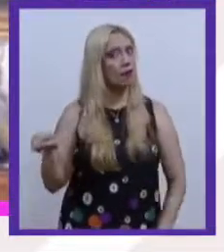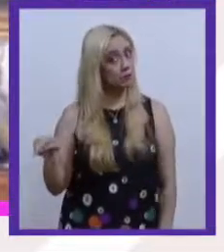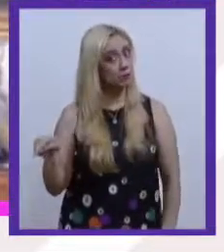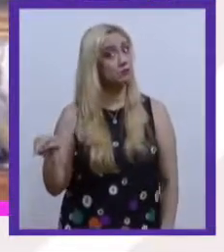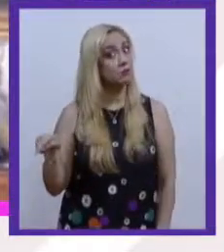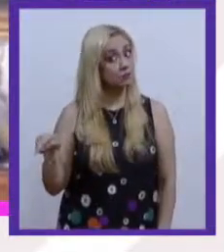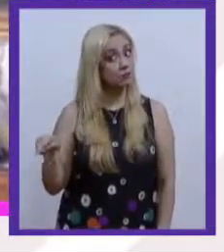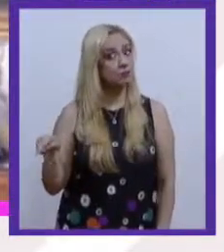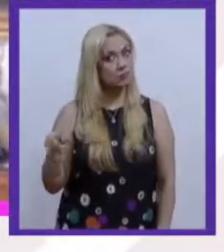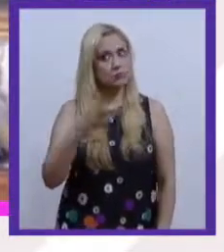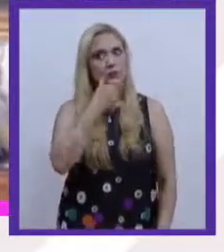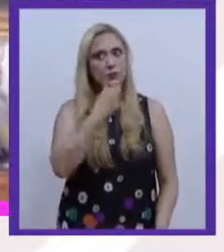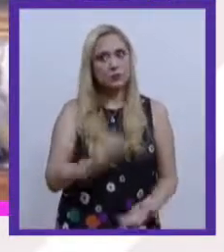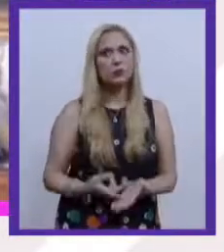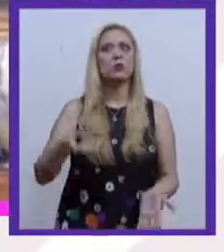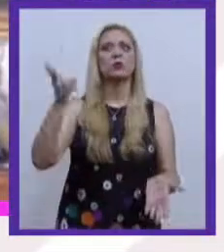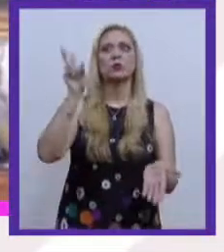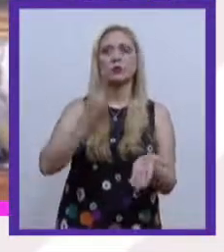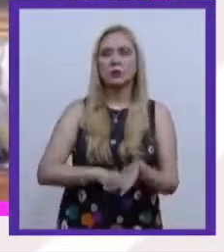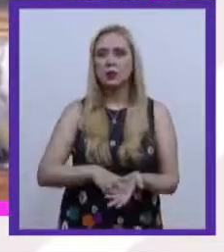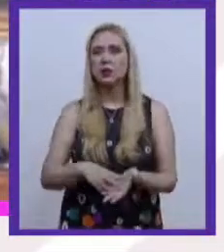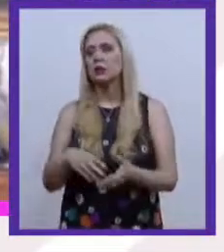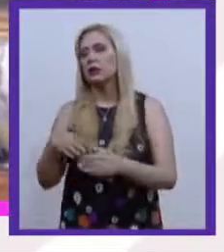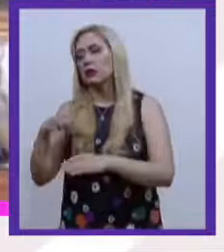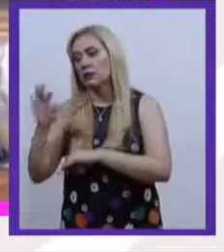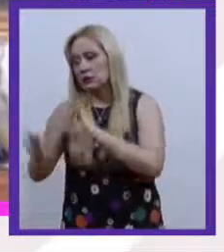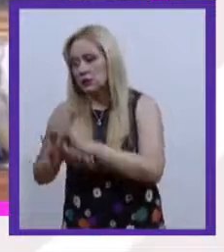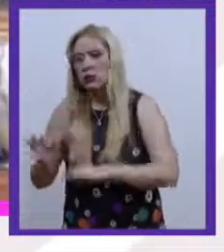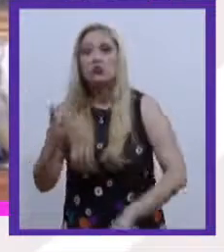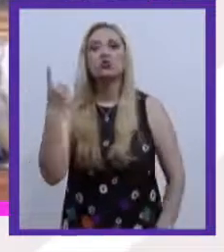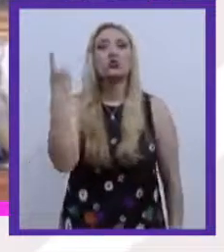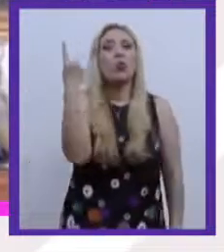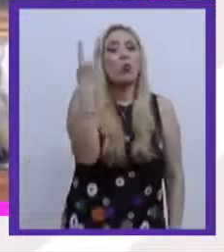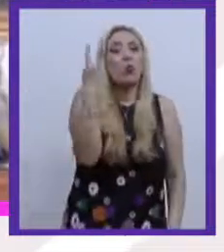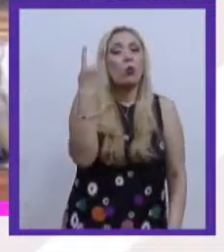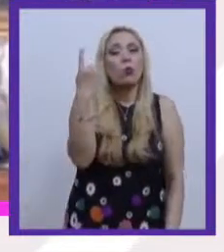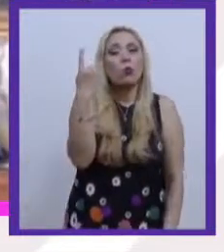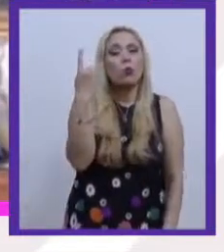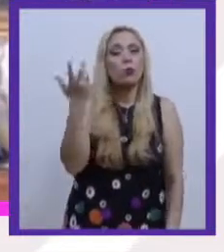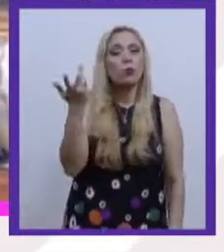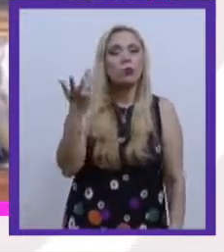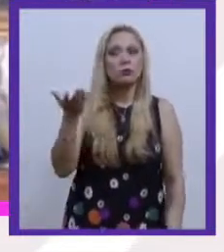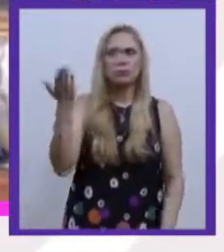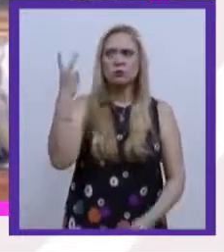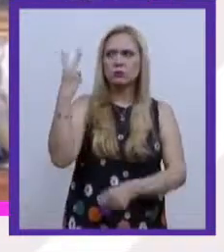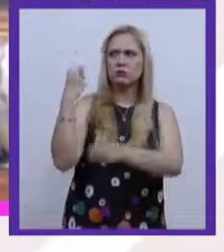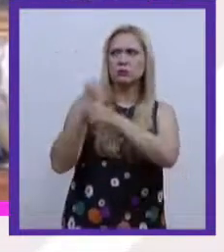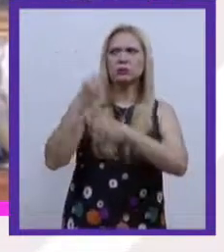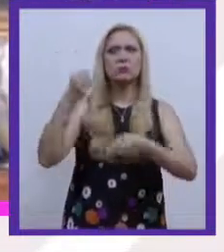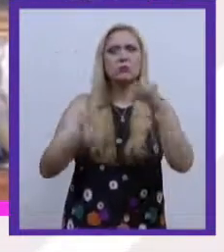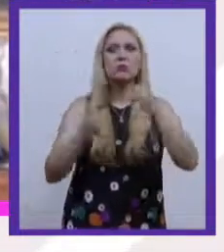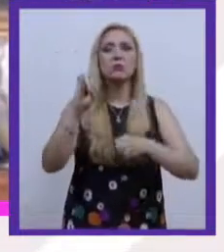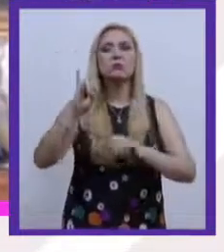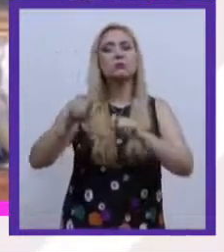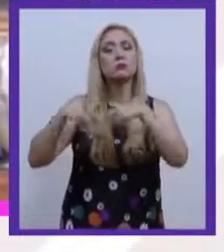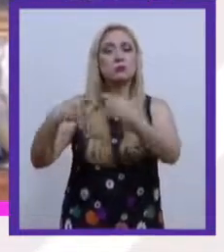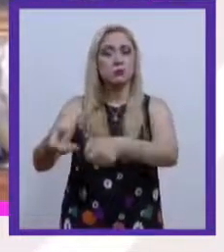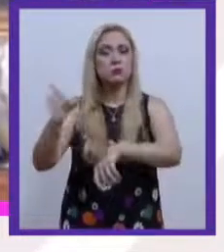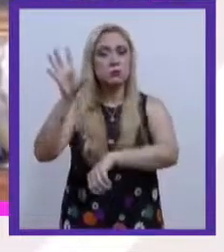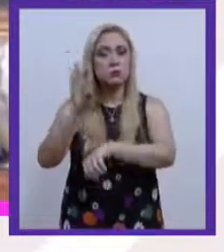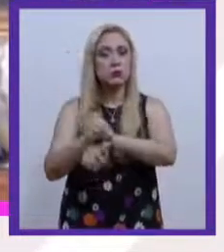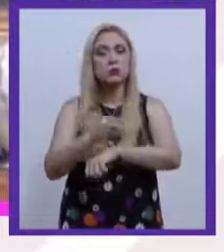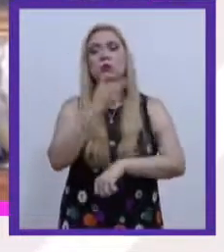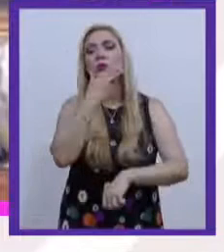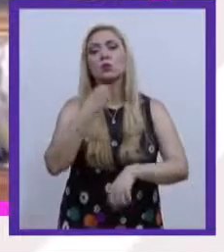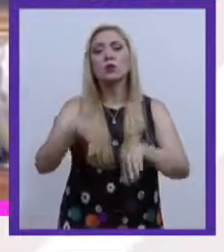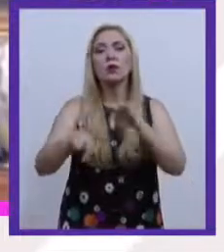eso cuesta trabajo todavía socialmente reconocerlo. Apenas hace un par de años la Corte reconoció el derecho de los hombres